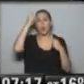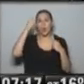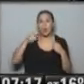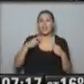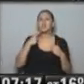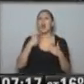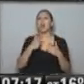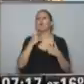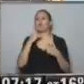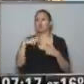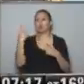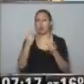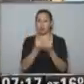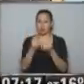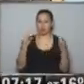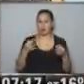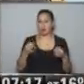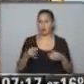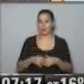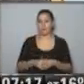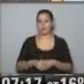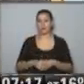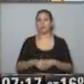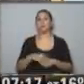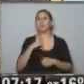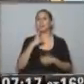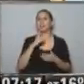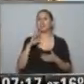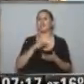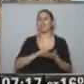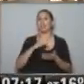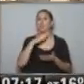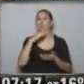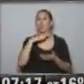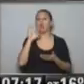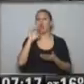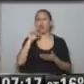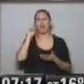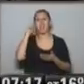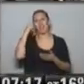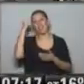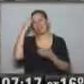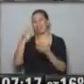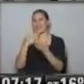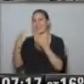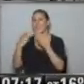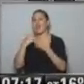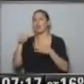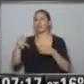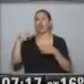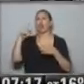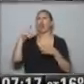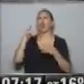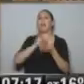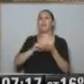hay muchos, la va a tomar bien. Por su parte, el fiscal general, Jorge Aguad, dijo que el debate parlamentario estará cruzado por